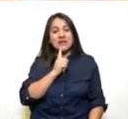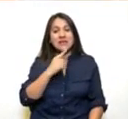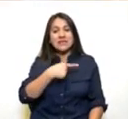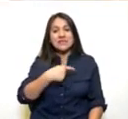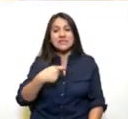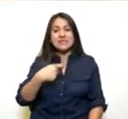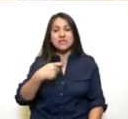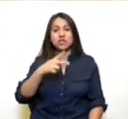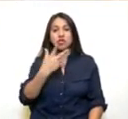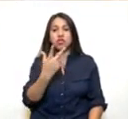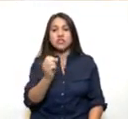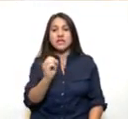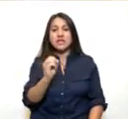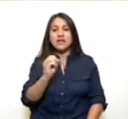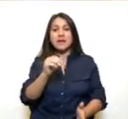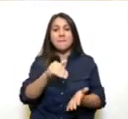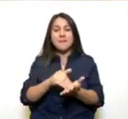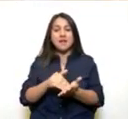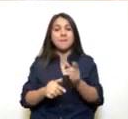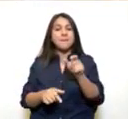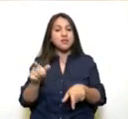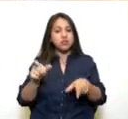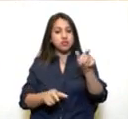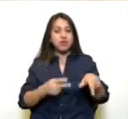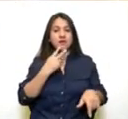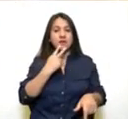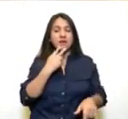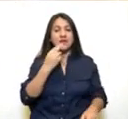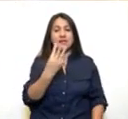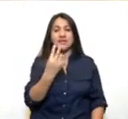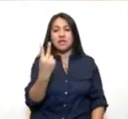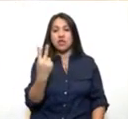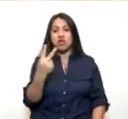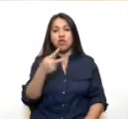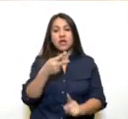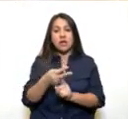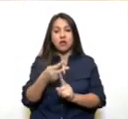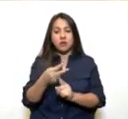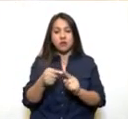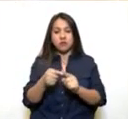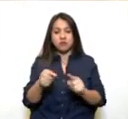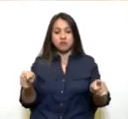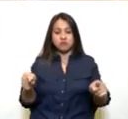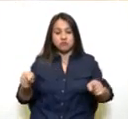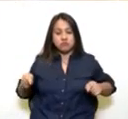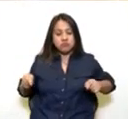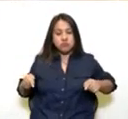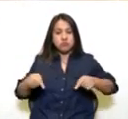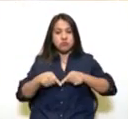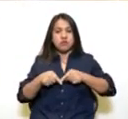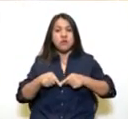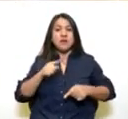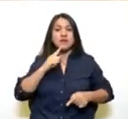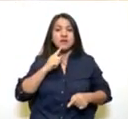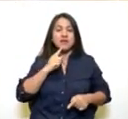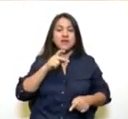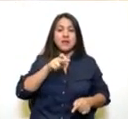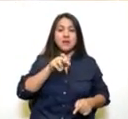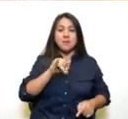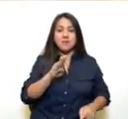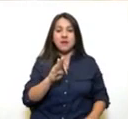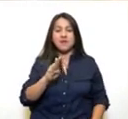180 mil habitantes 32 kilómetros cuadrados tiene un per cápita